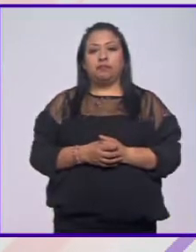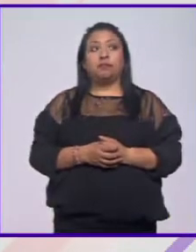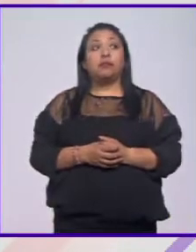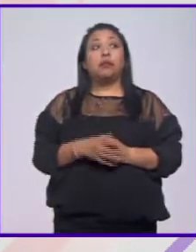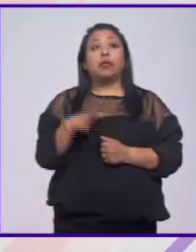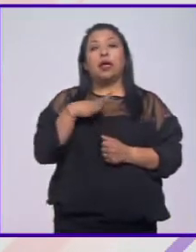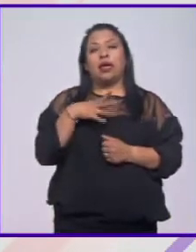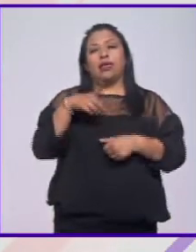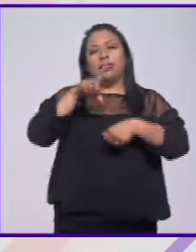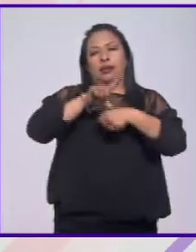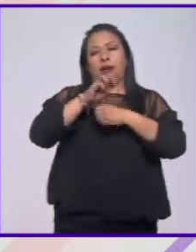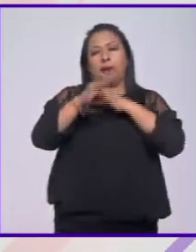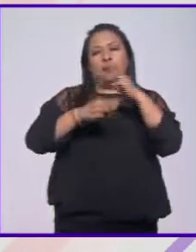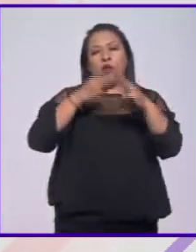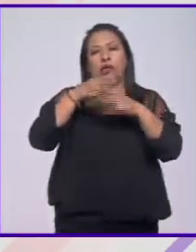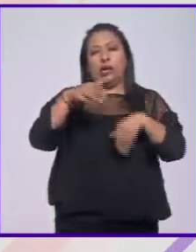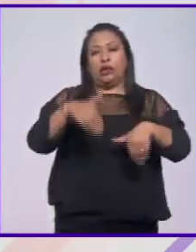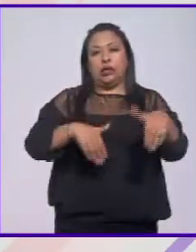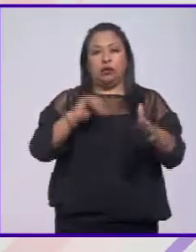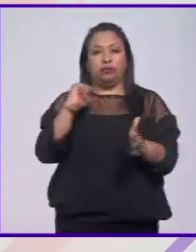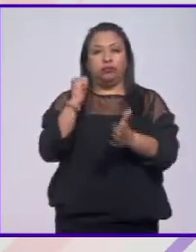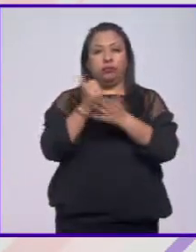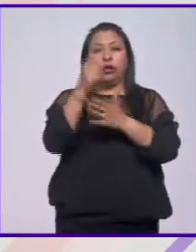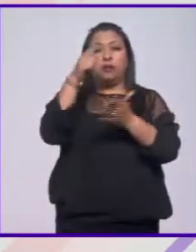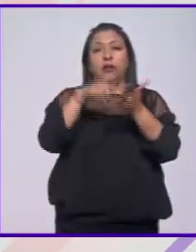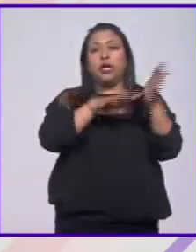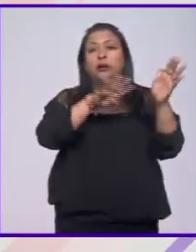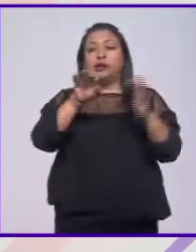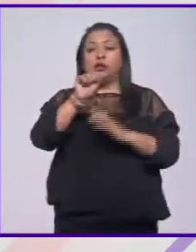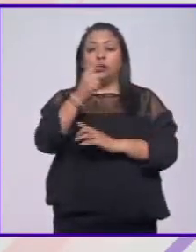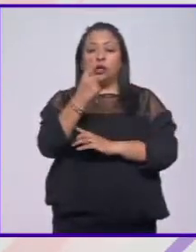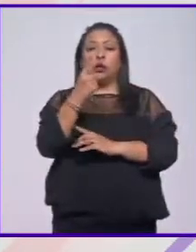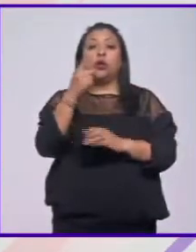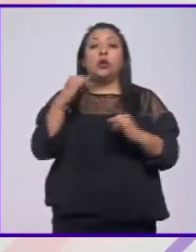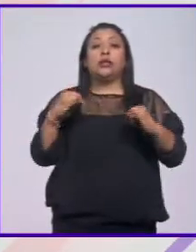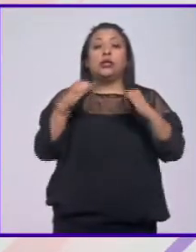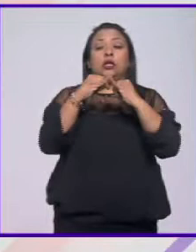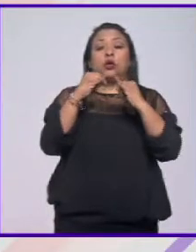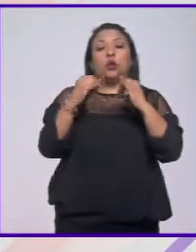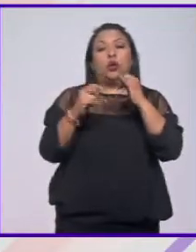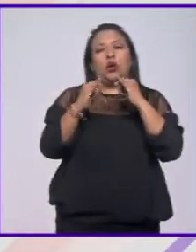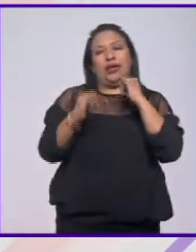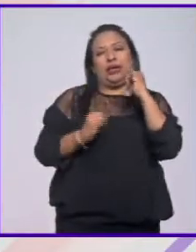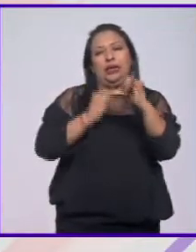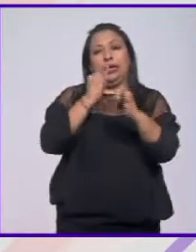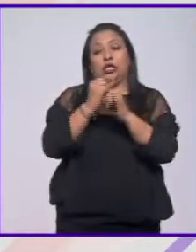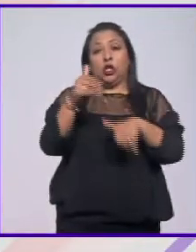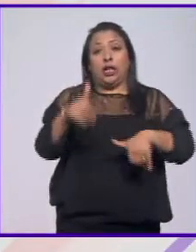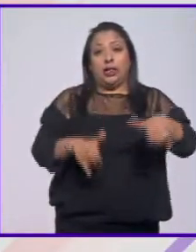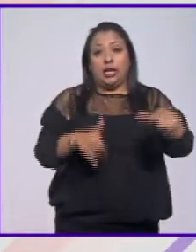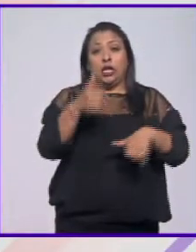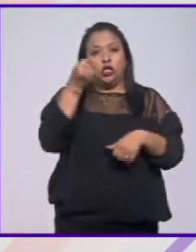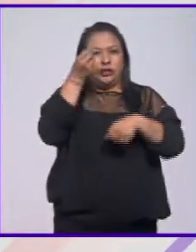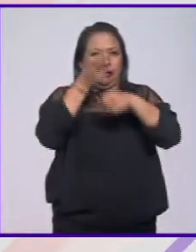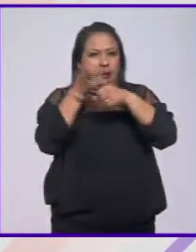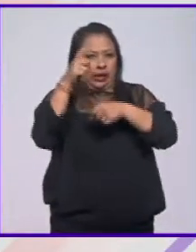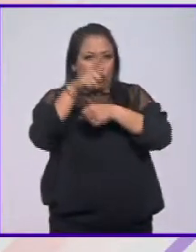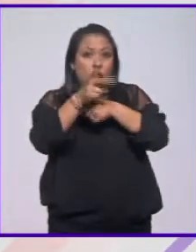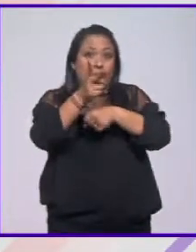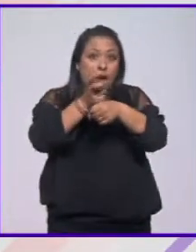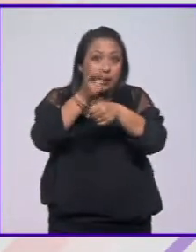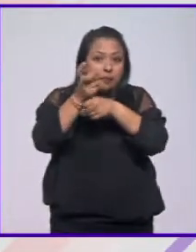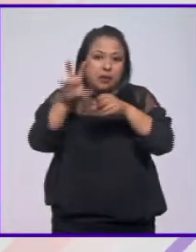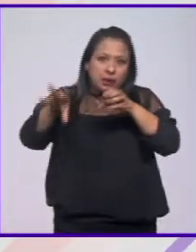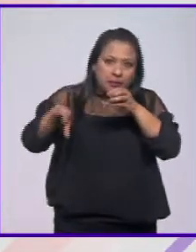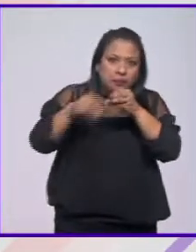En el marco del Día Mundial del Teatro, instaurado en 1961 por el Instituto Internacional de Teatro, la Secretaría de Cultura nos invita